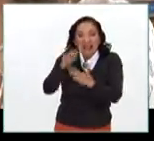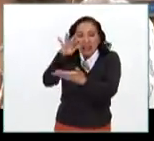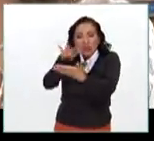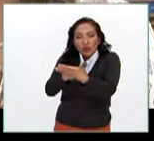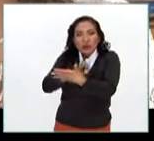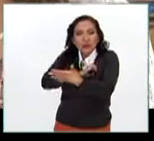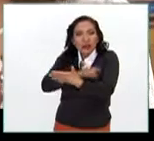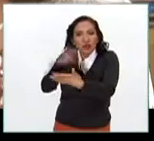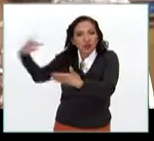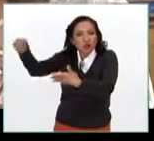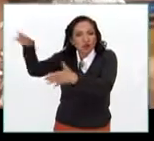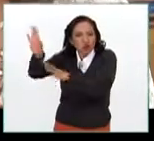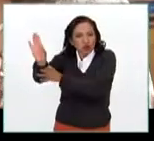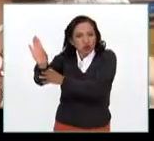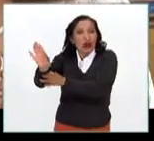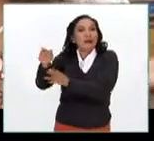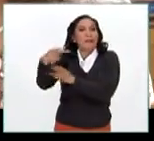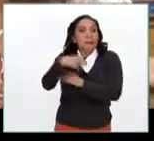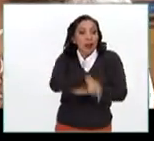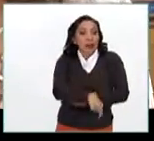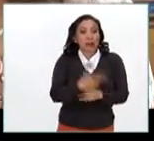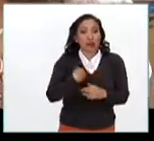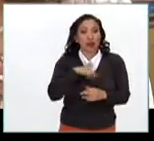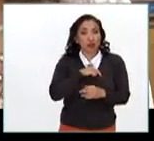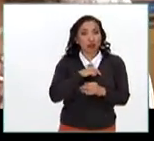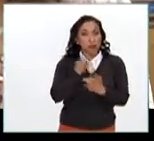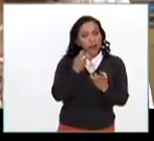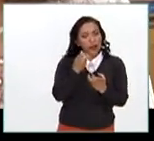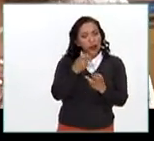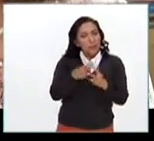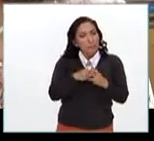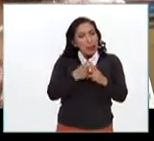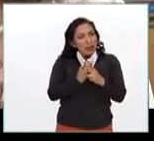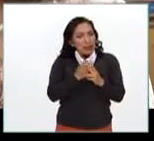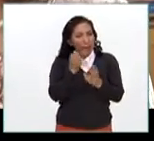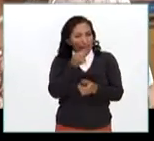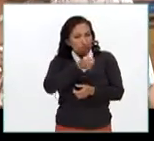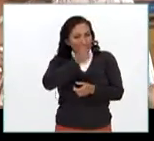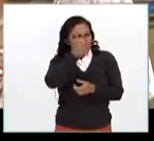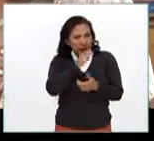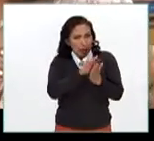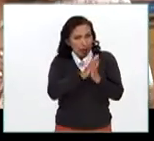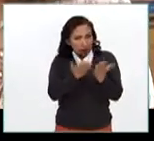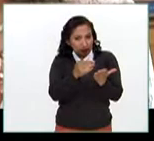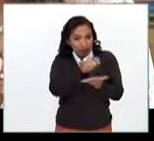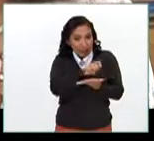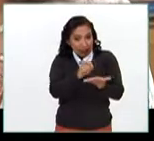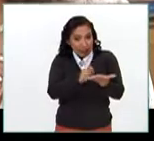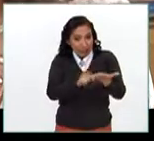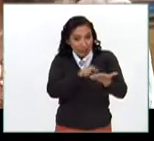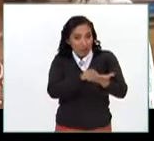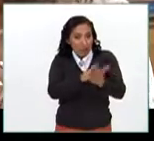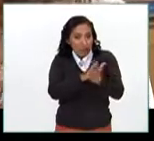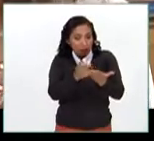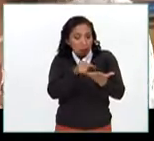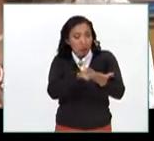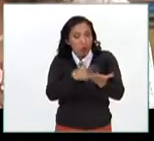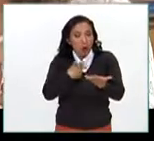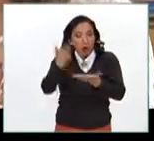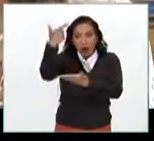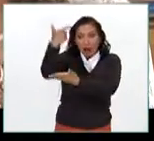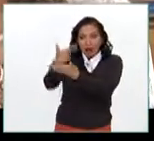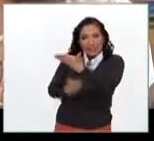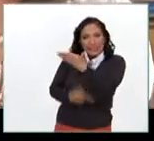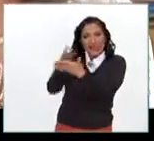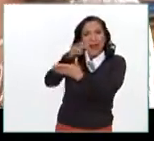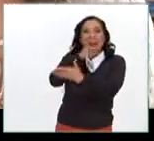por supuesto. Y además, nosotras justamente en esos primeros libros hicimos mucho uso de